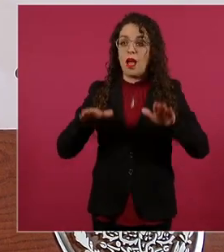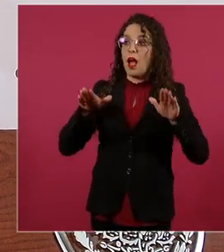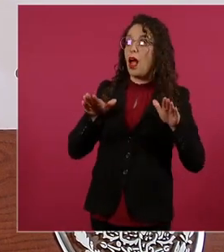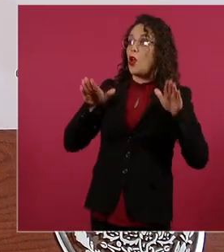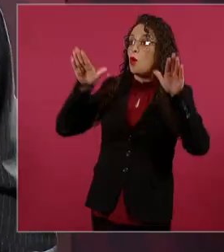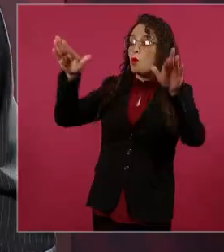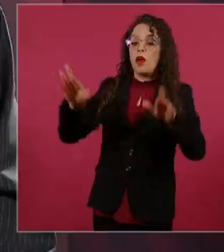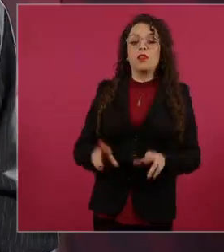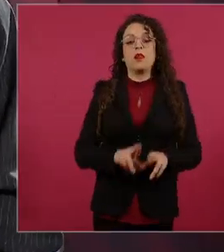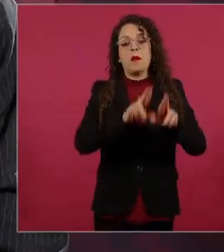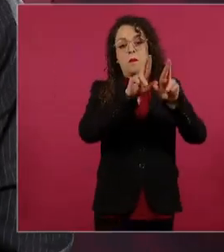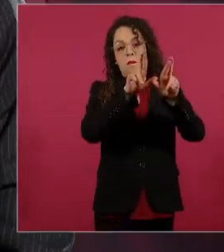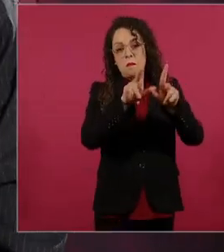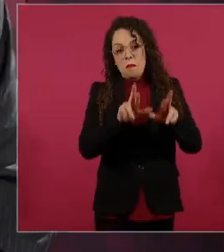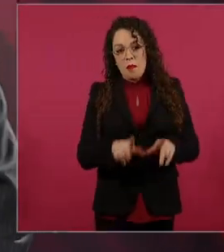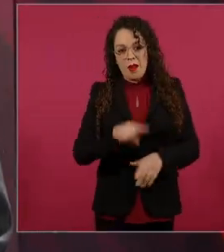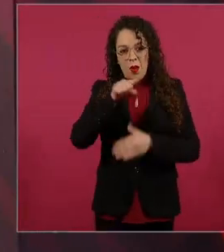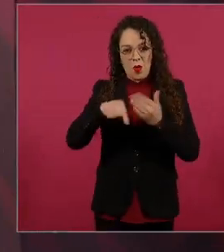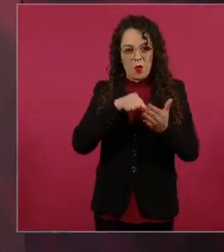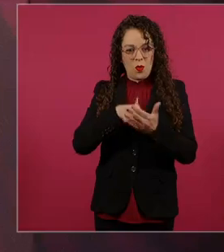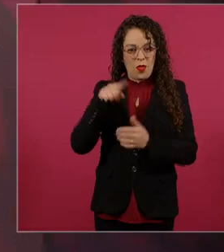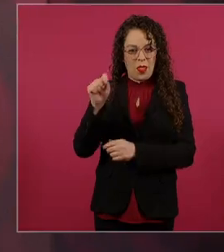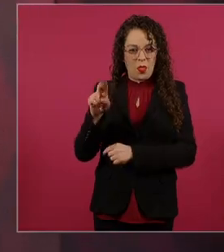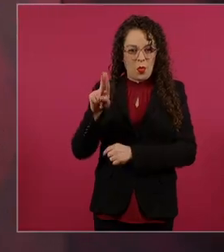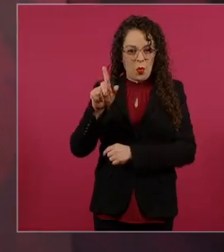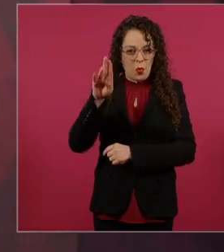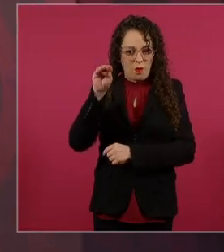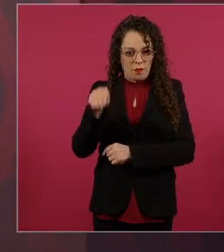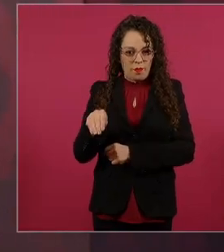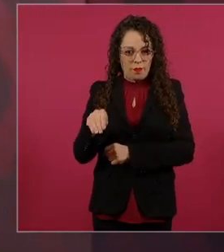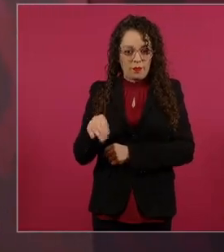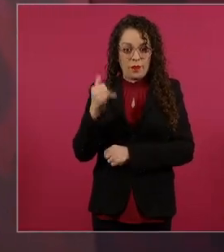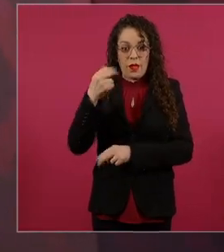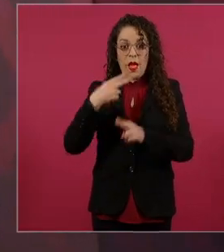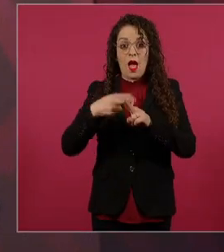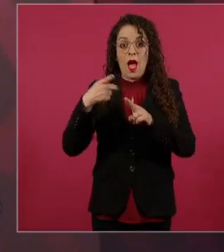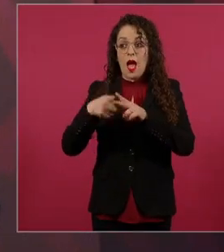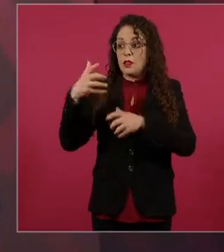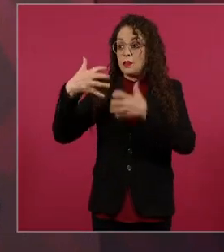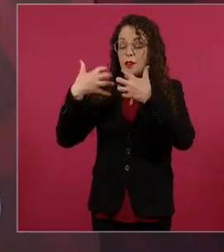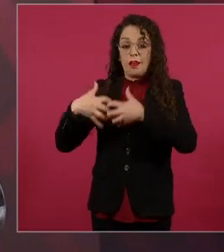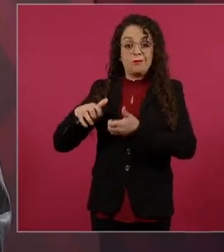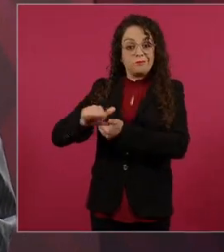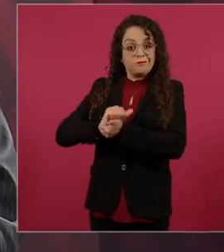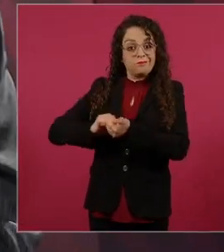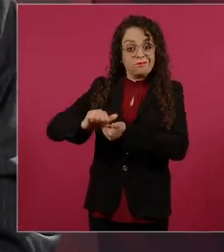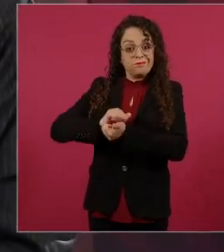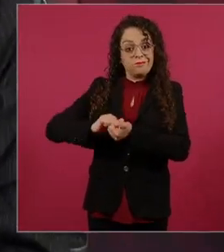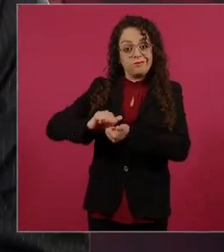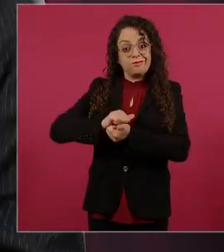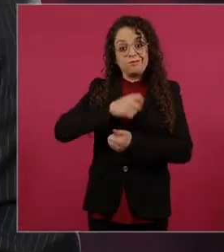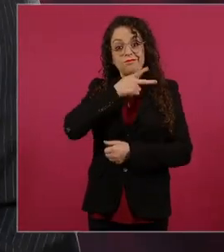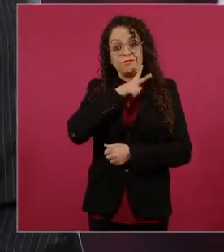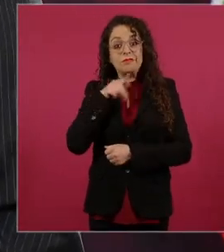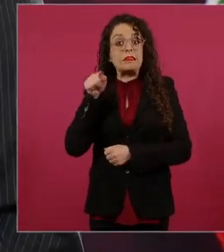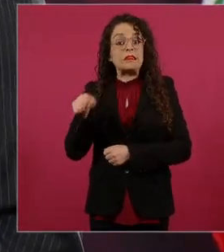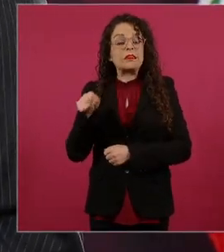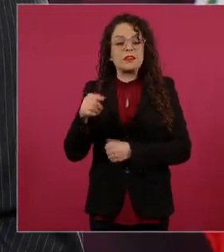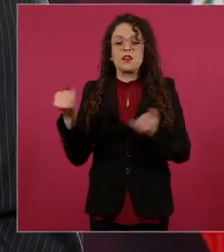de Tulum y se va a llevar hasta la refinería de esos y